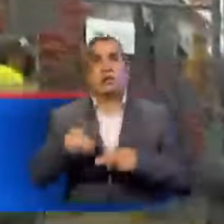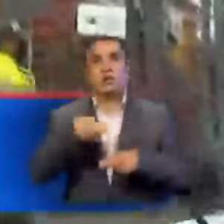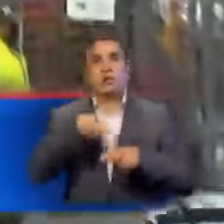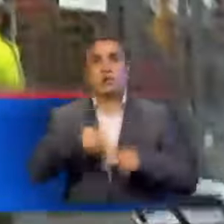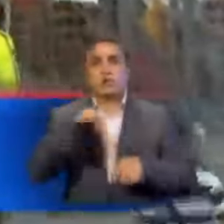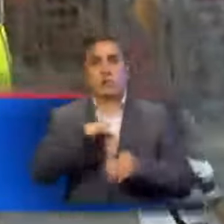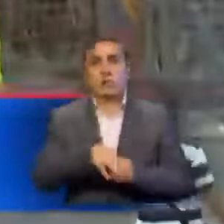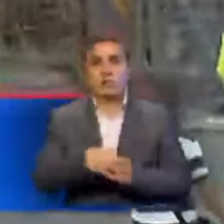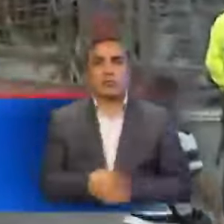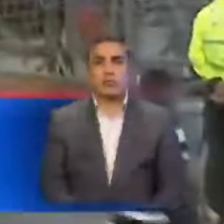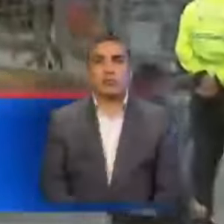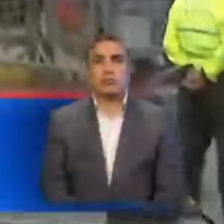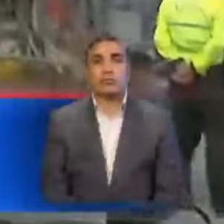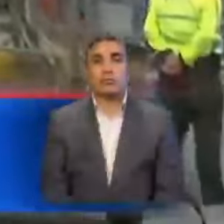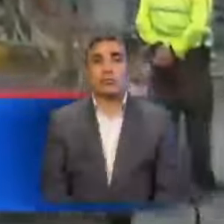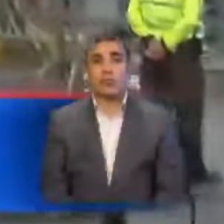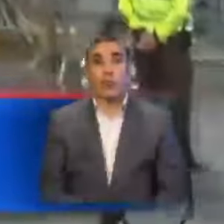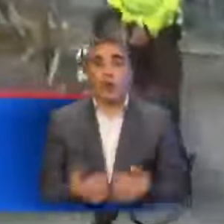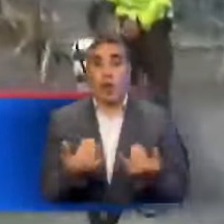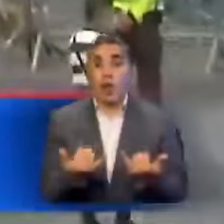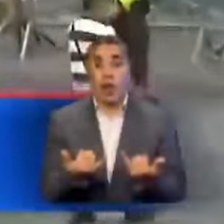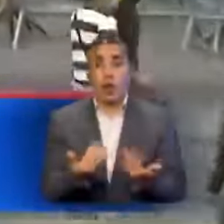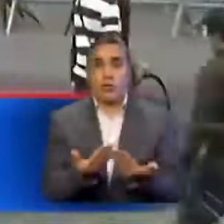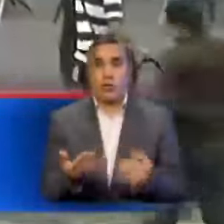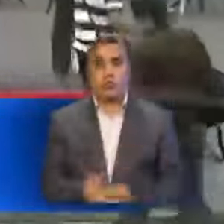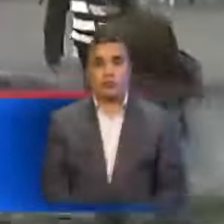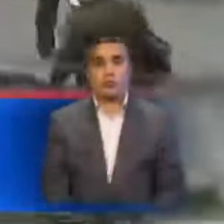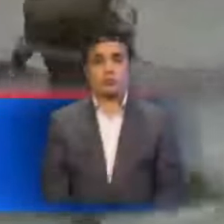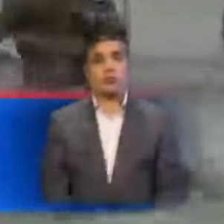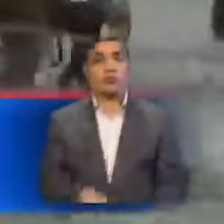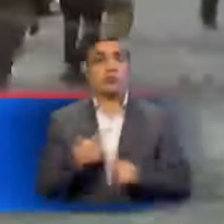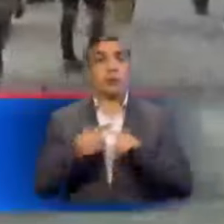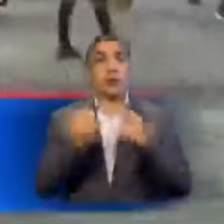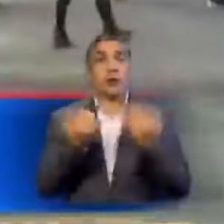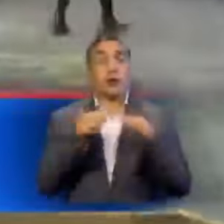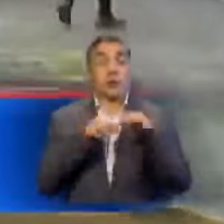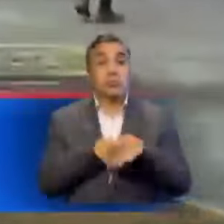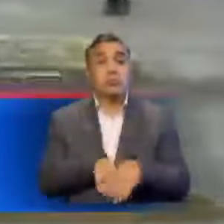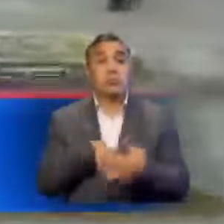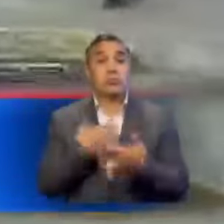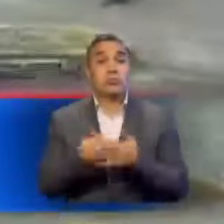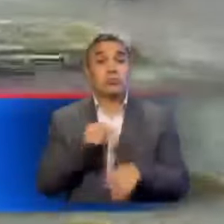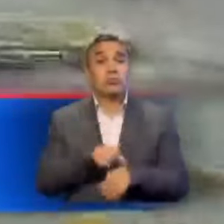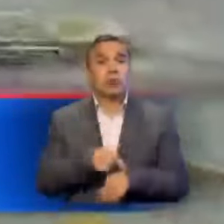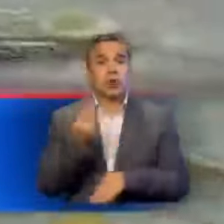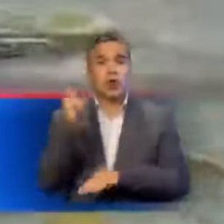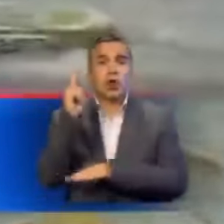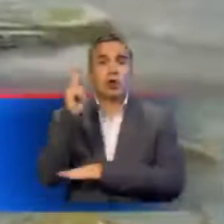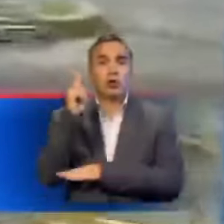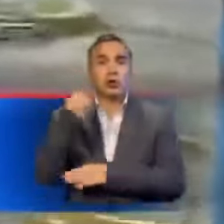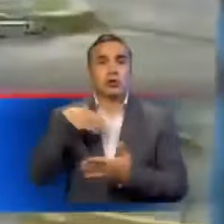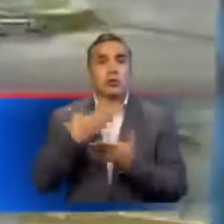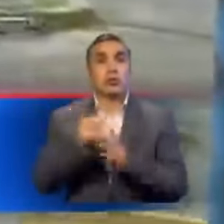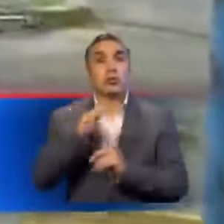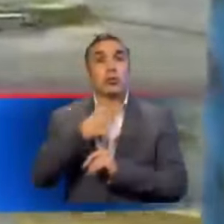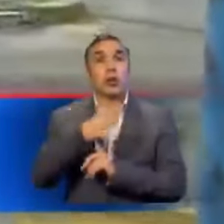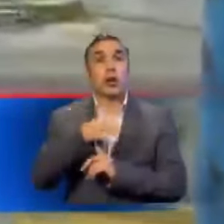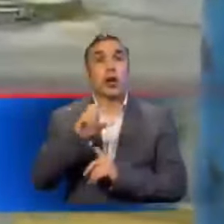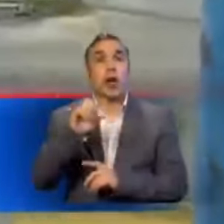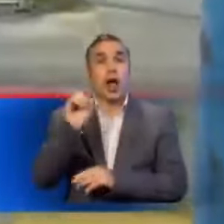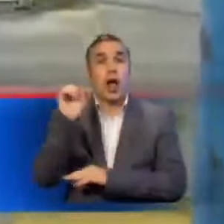Nacional Electoral en estos precisos momentos. Pero esta marcha llegó cerca del mediodía al Parque